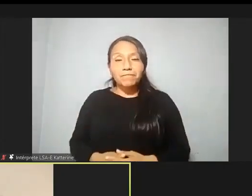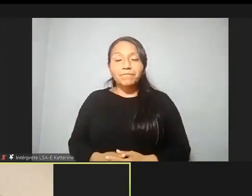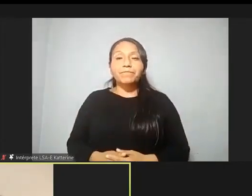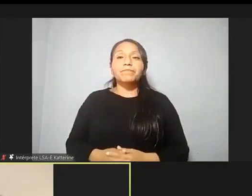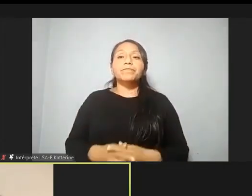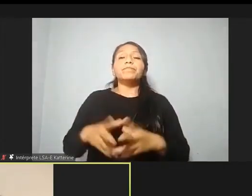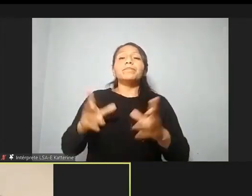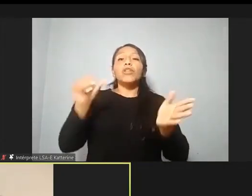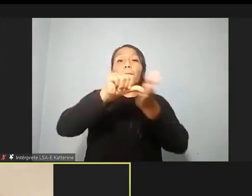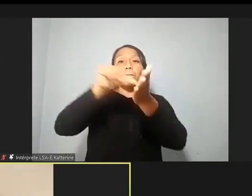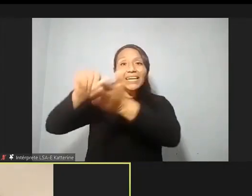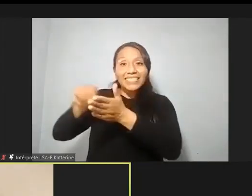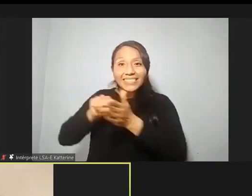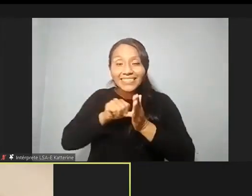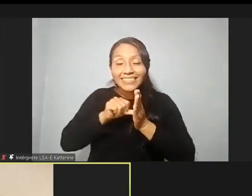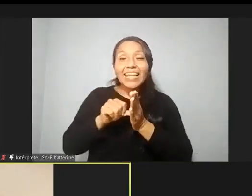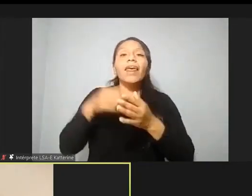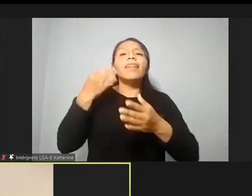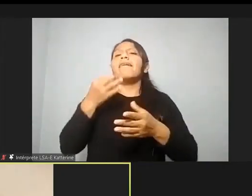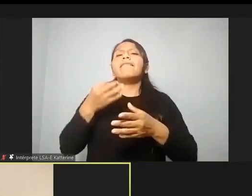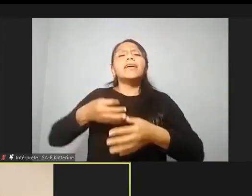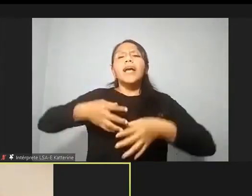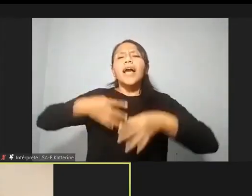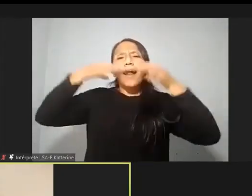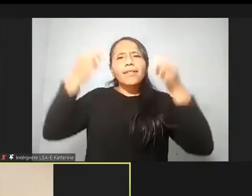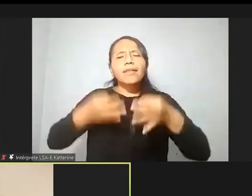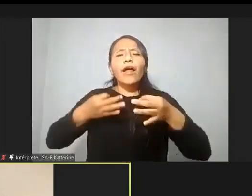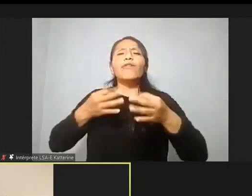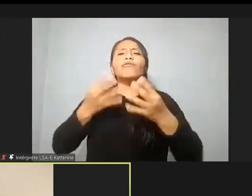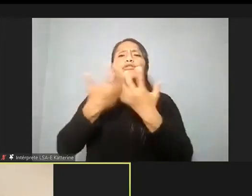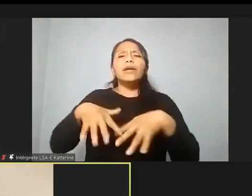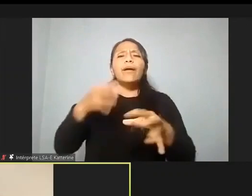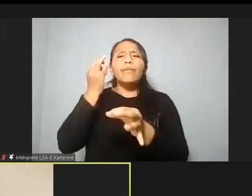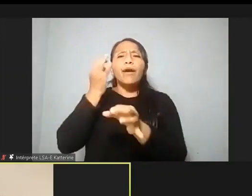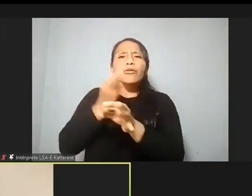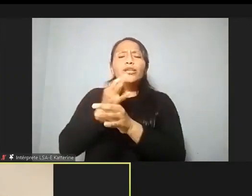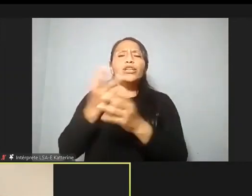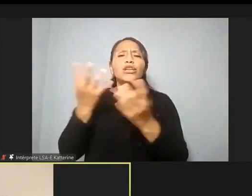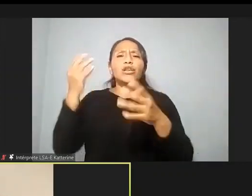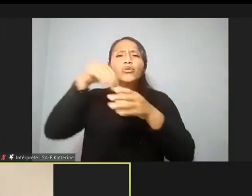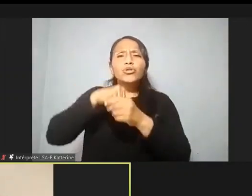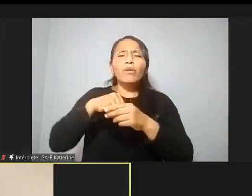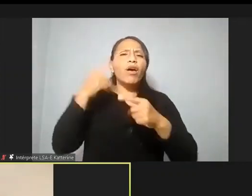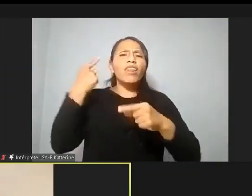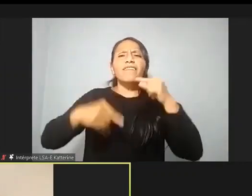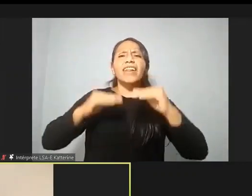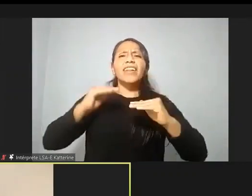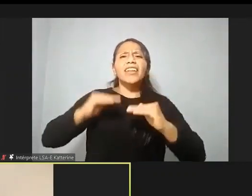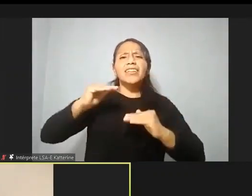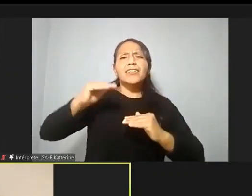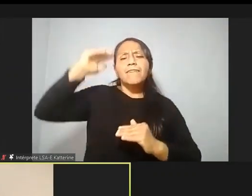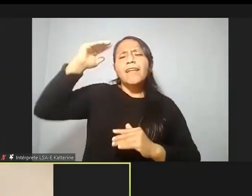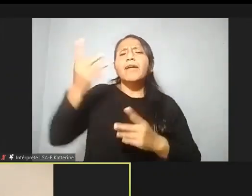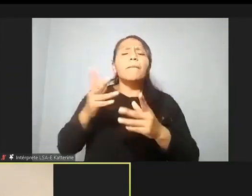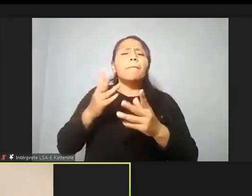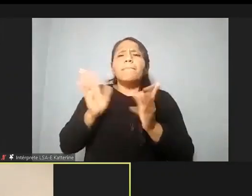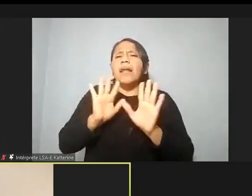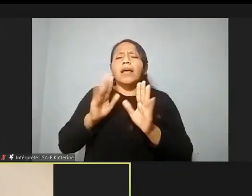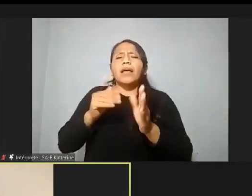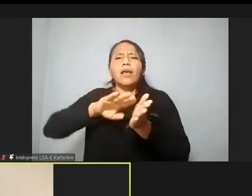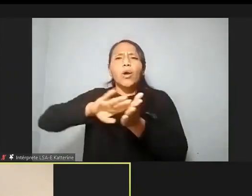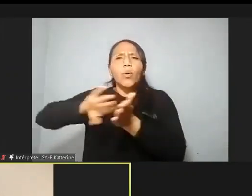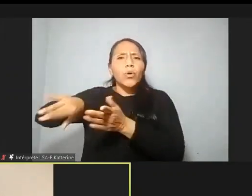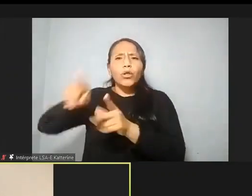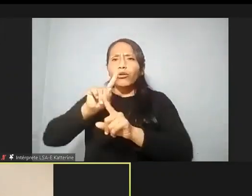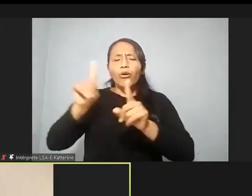estados parte deben garantizar un sistema educativo inclusivo en todos los niveles para que no queden excluidos y se les dará la posibilidad